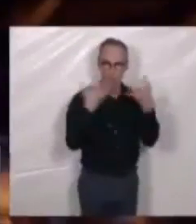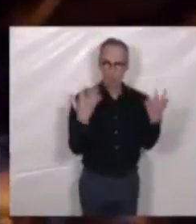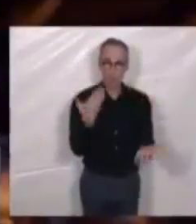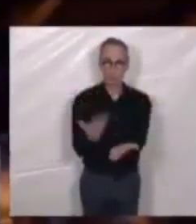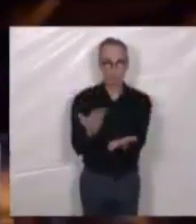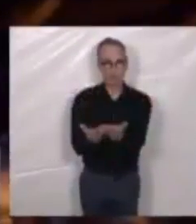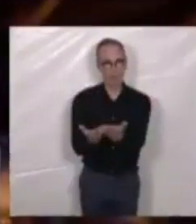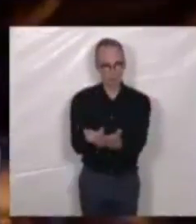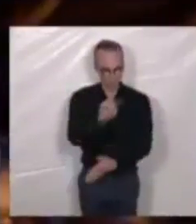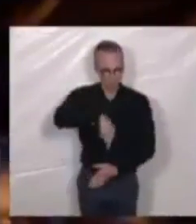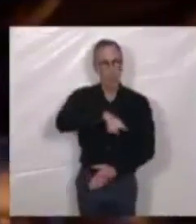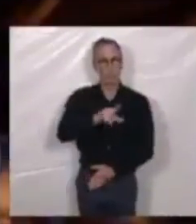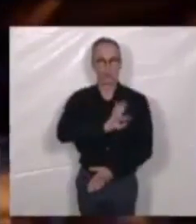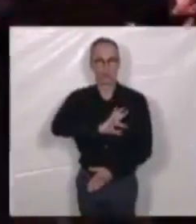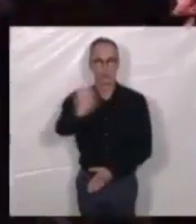74.56%